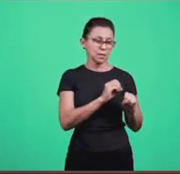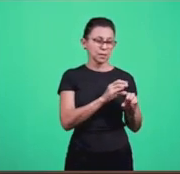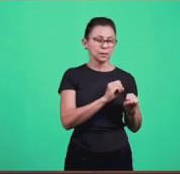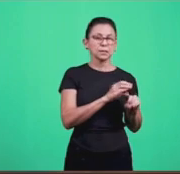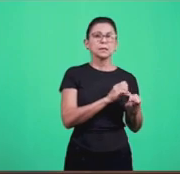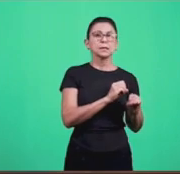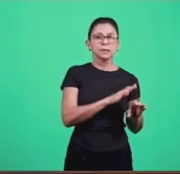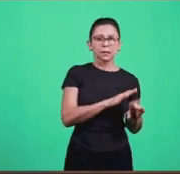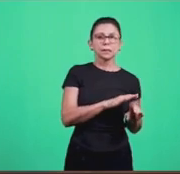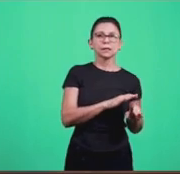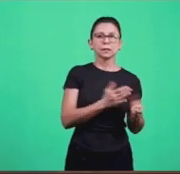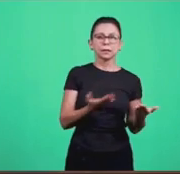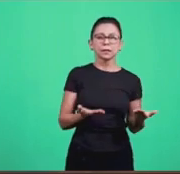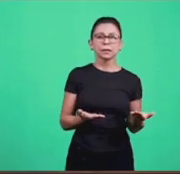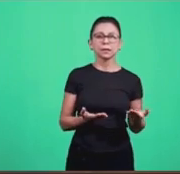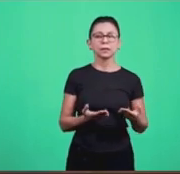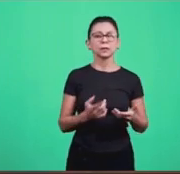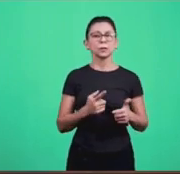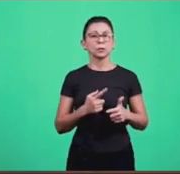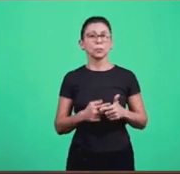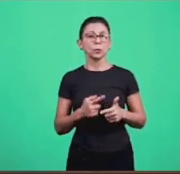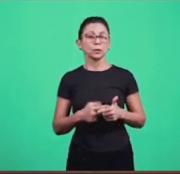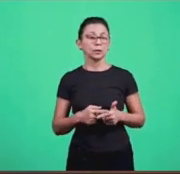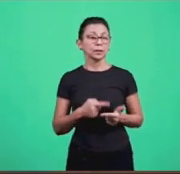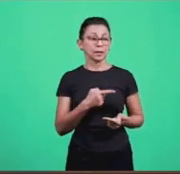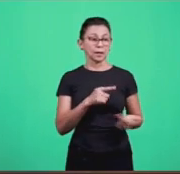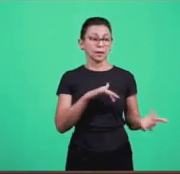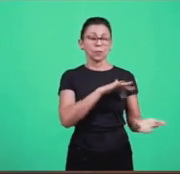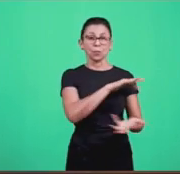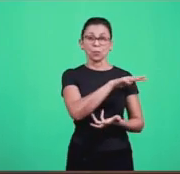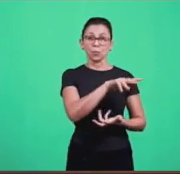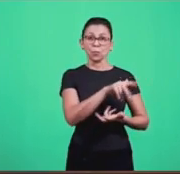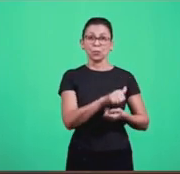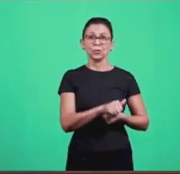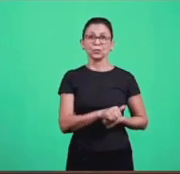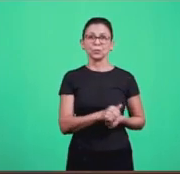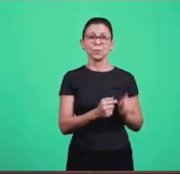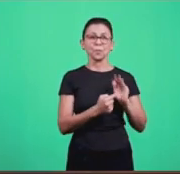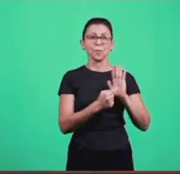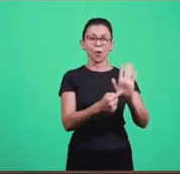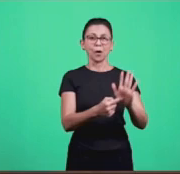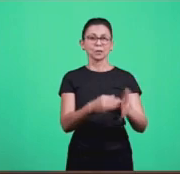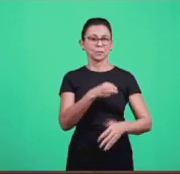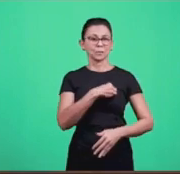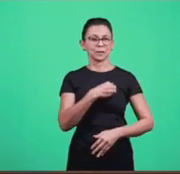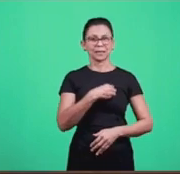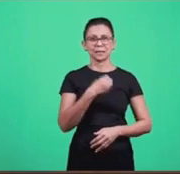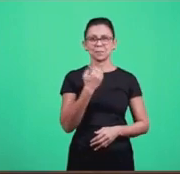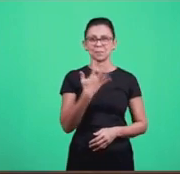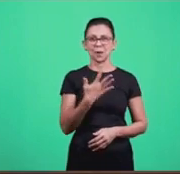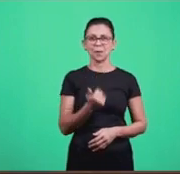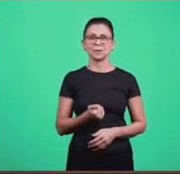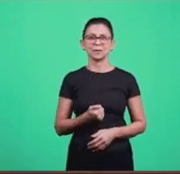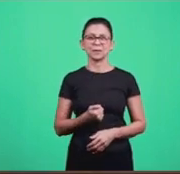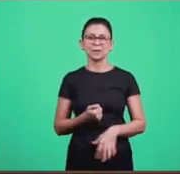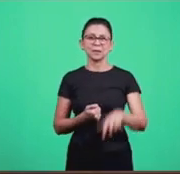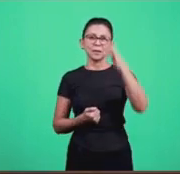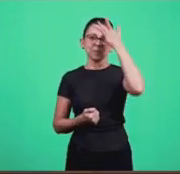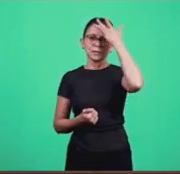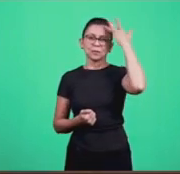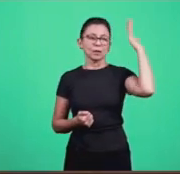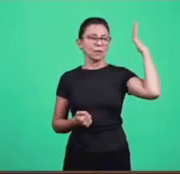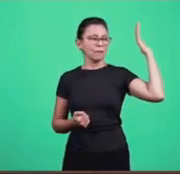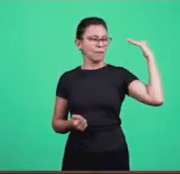ella decía que era todo bueno. El mundo también dice que es buena el pecado,